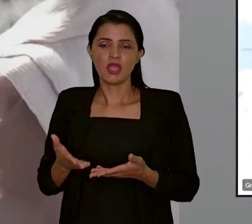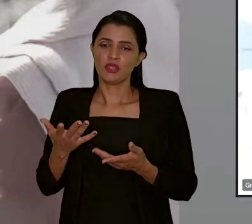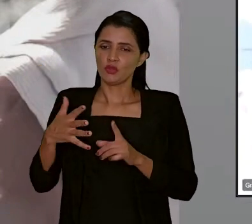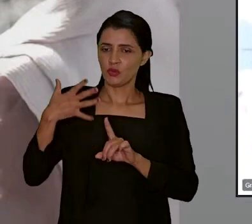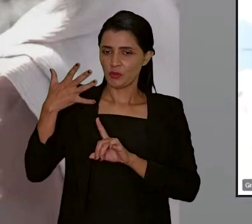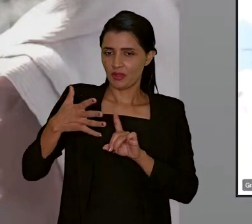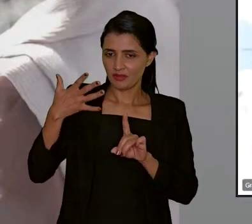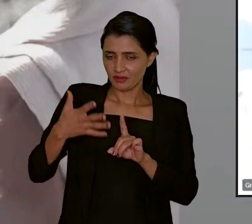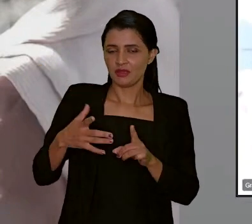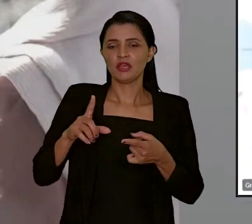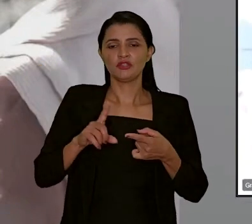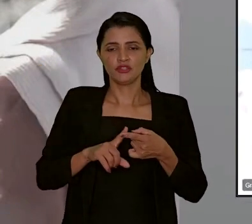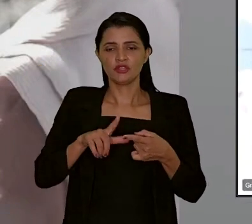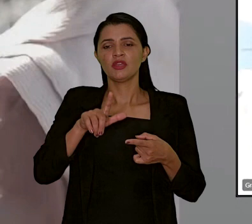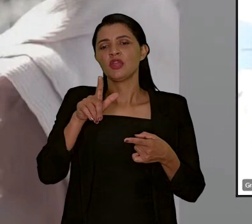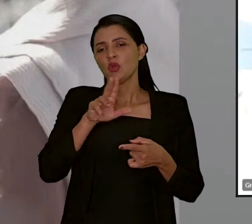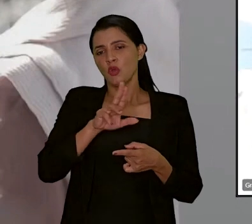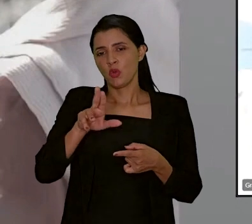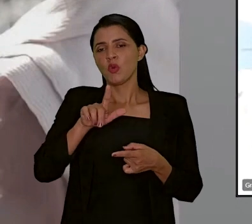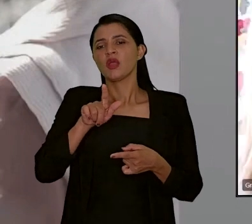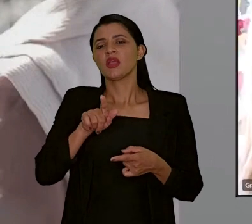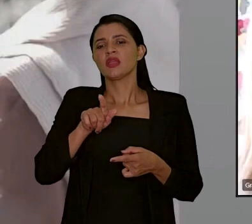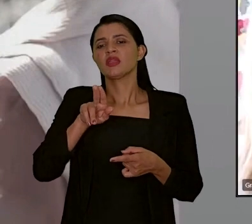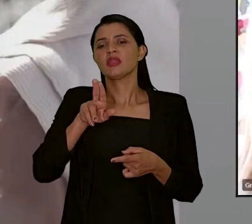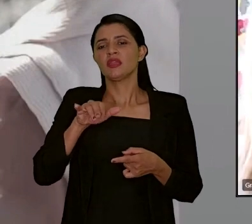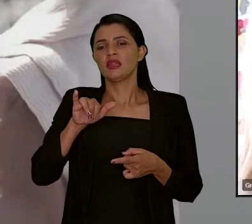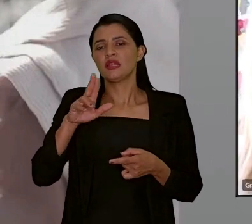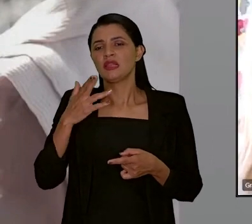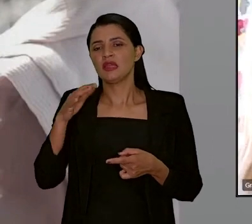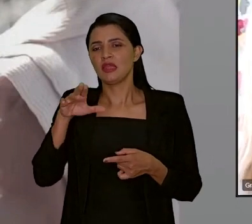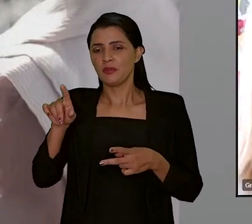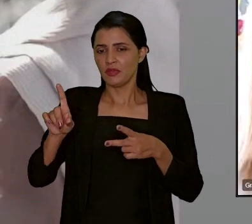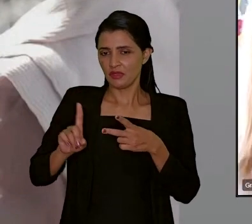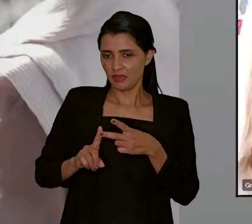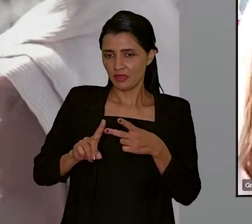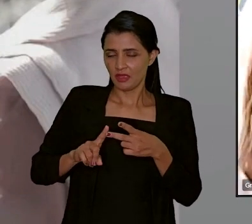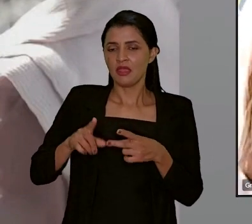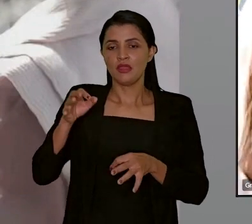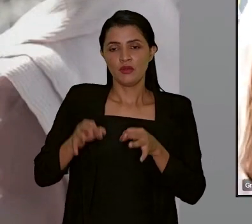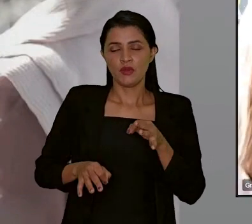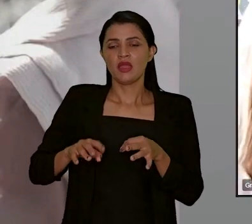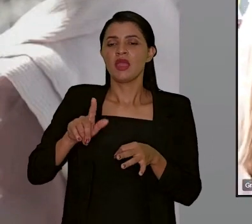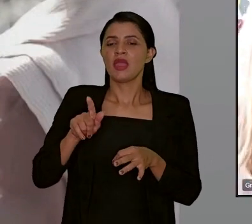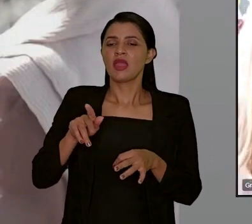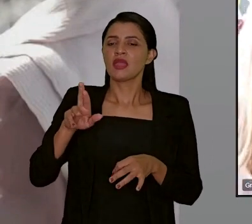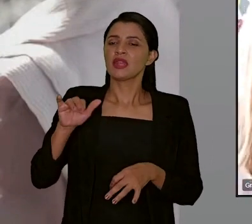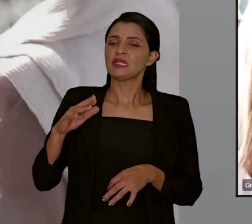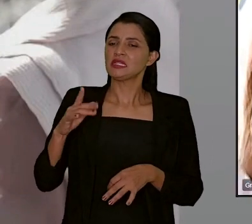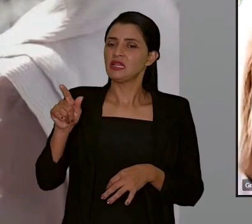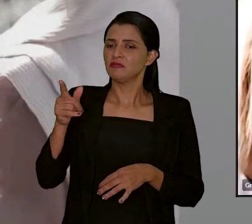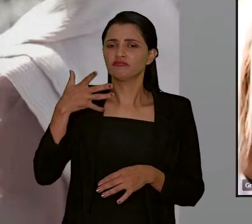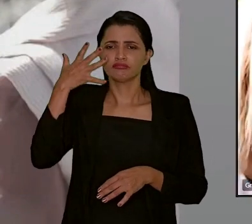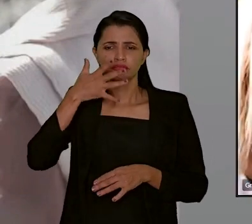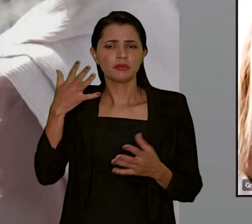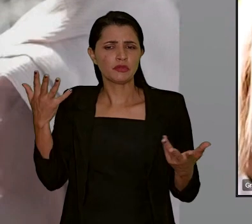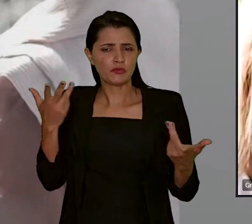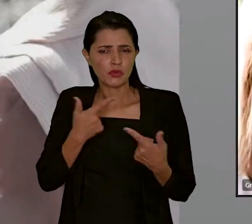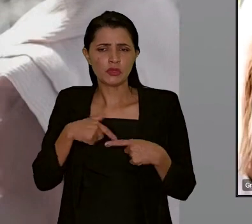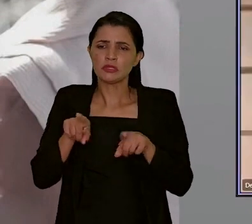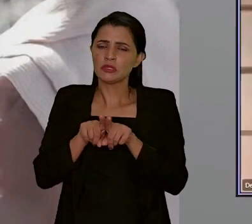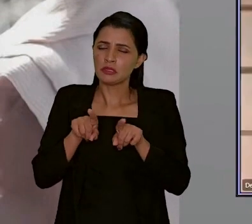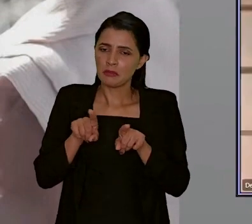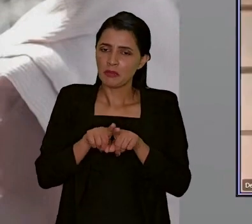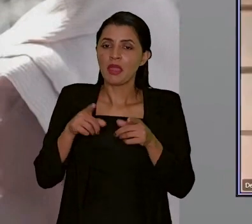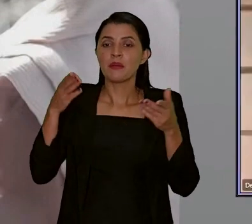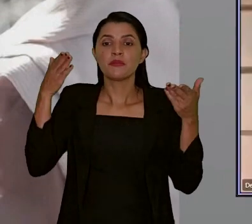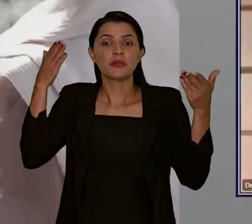doutor Guilherme Calmon e doutora Graziela, que fizeram palestras maravilhosas, e também a